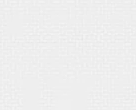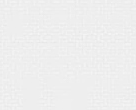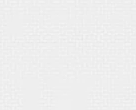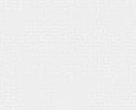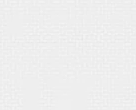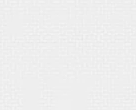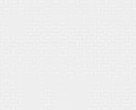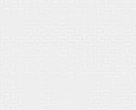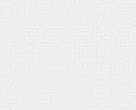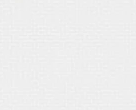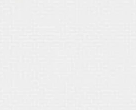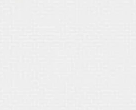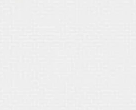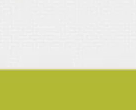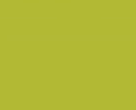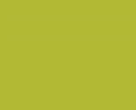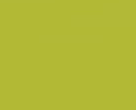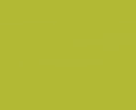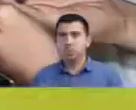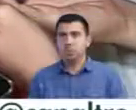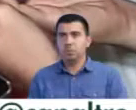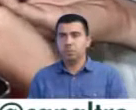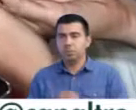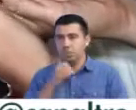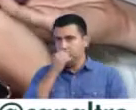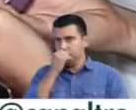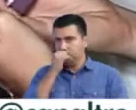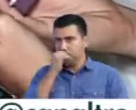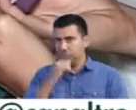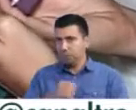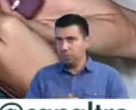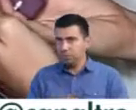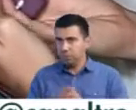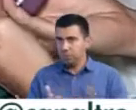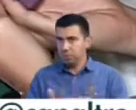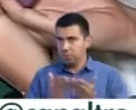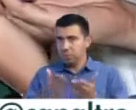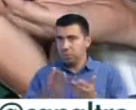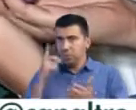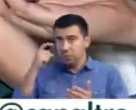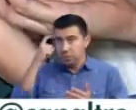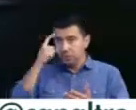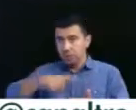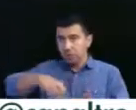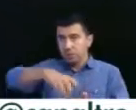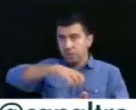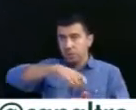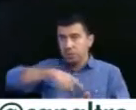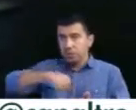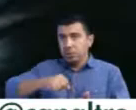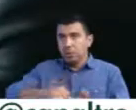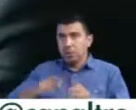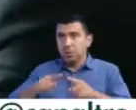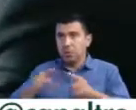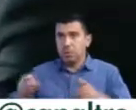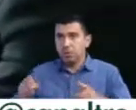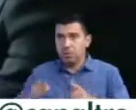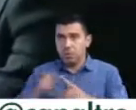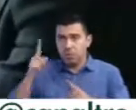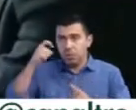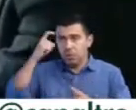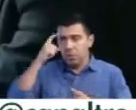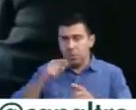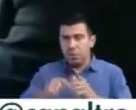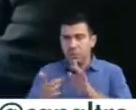ganando junto con la gran noticia la entregó el gobernador de norte de santander en su despacho la gobernación podrá